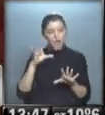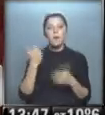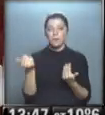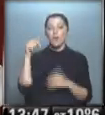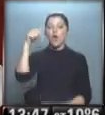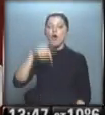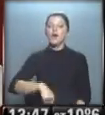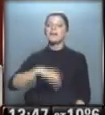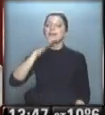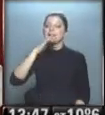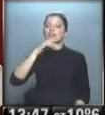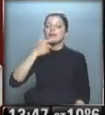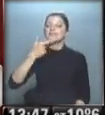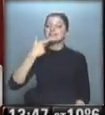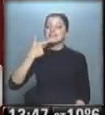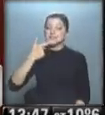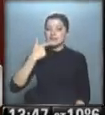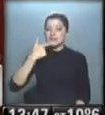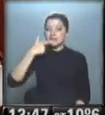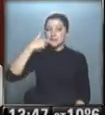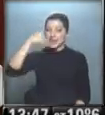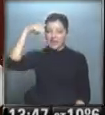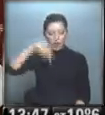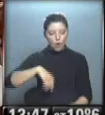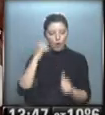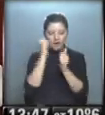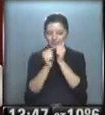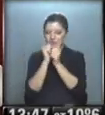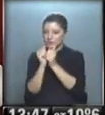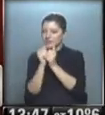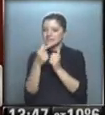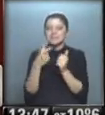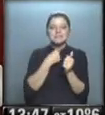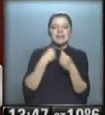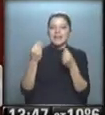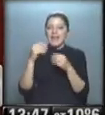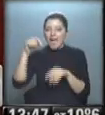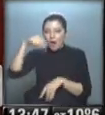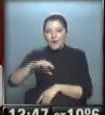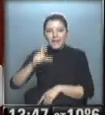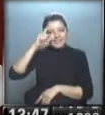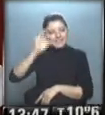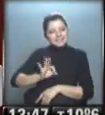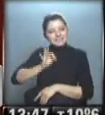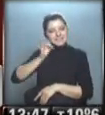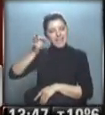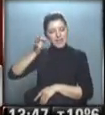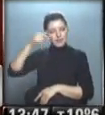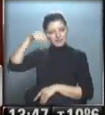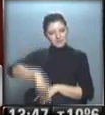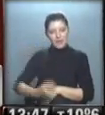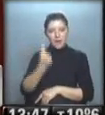septiembre Victoria ha querido que se cumplan 10 años desde que este